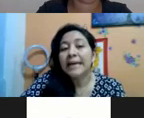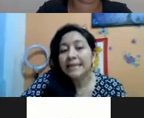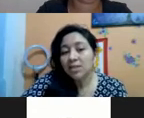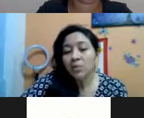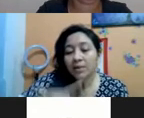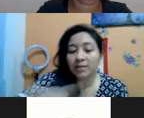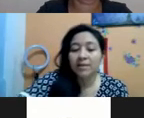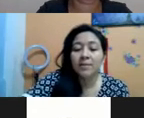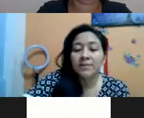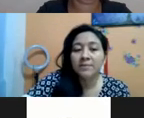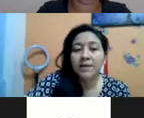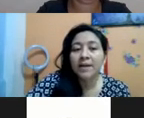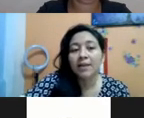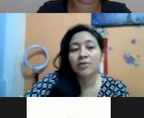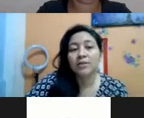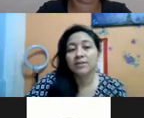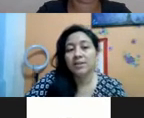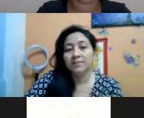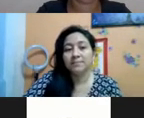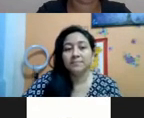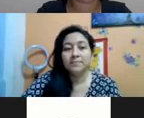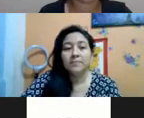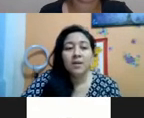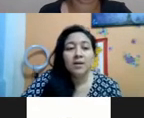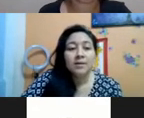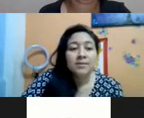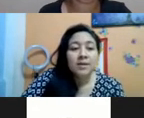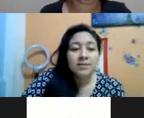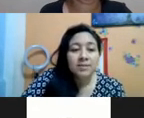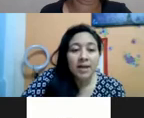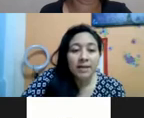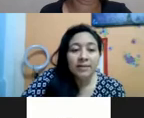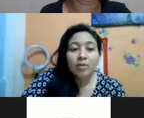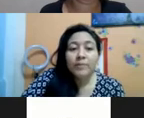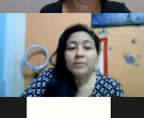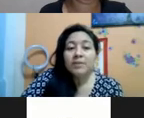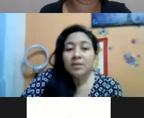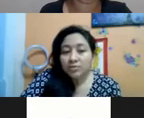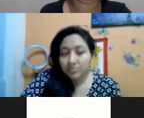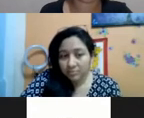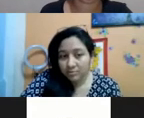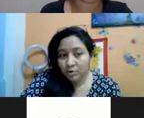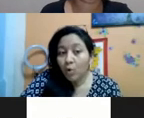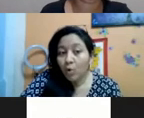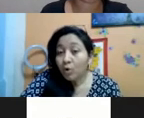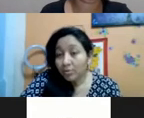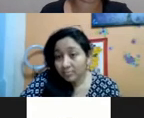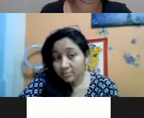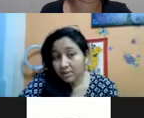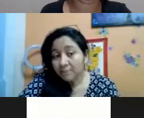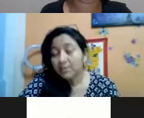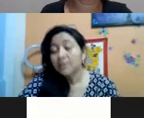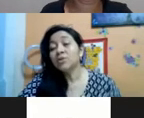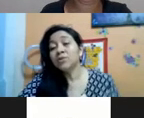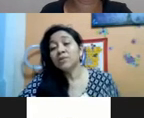Entonces, ahí sí yo voy a tener que aquí especificar que la nota es 7. Ya, intentos permitidos, solo uno,